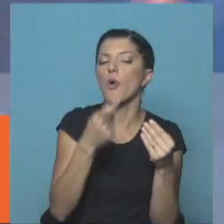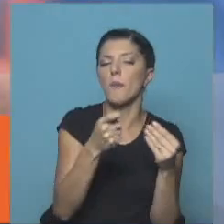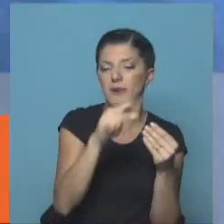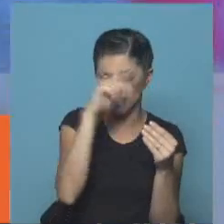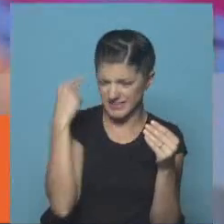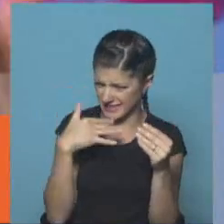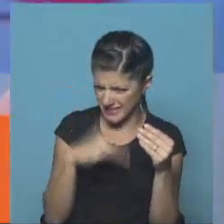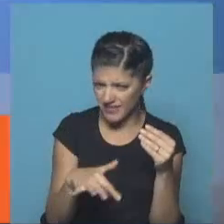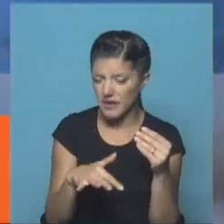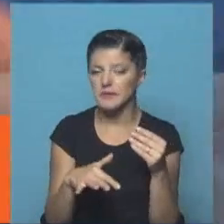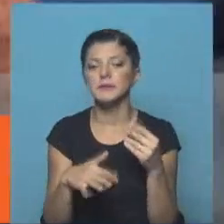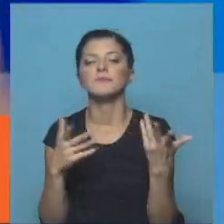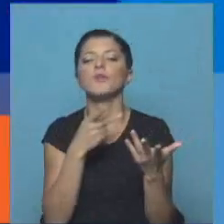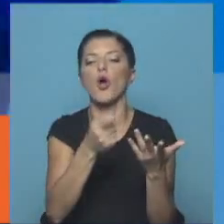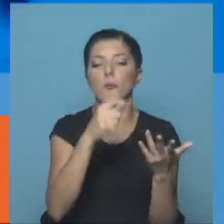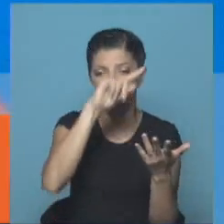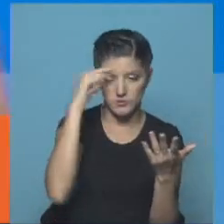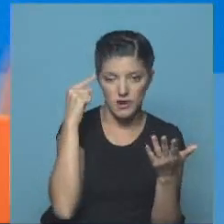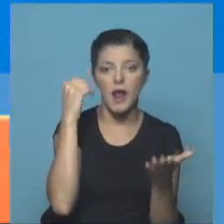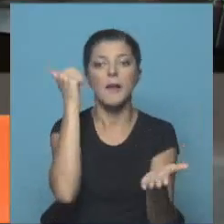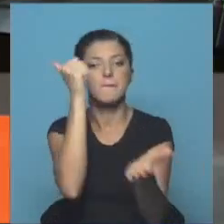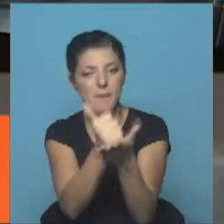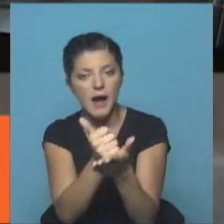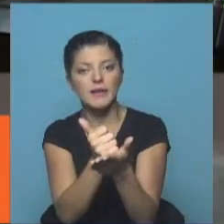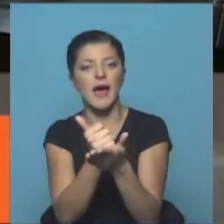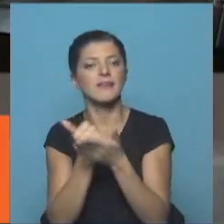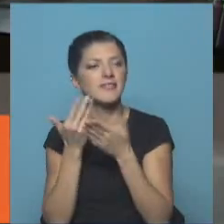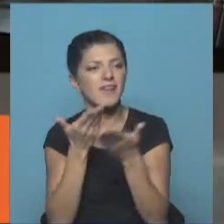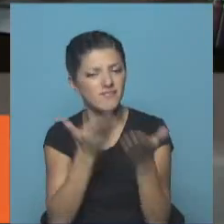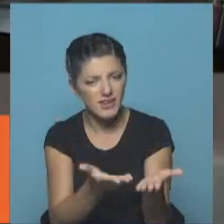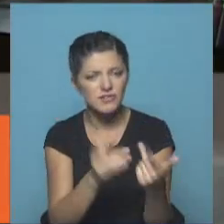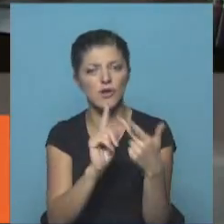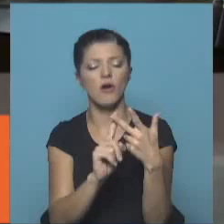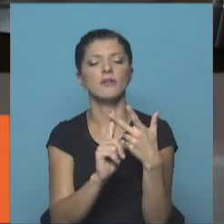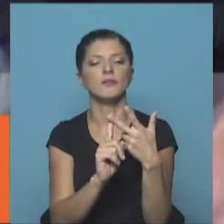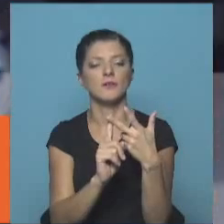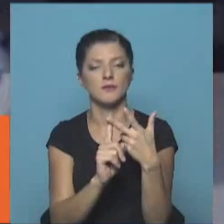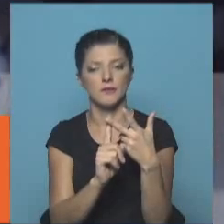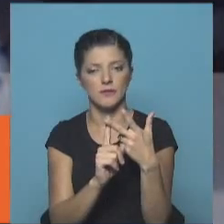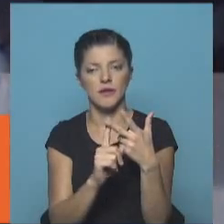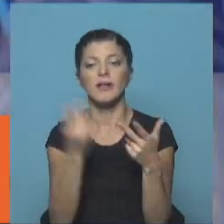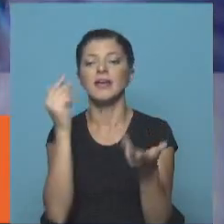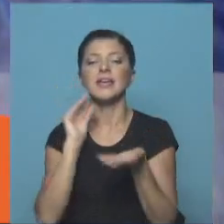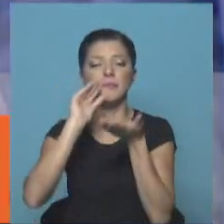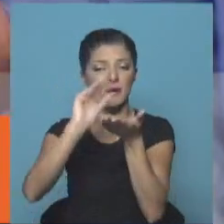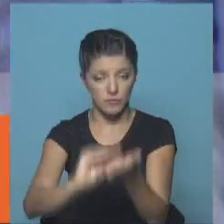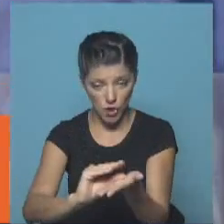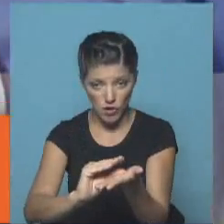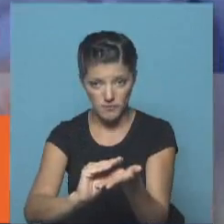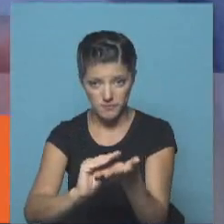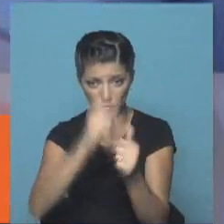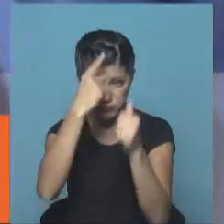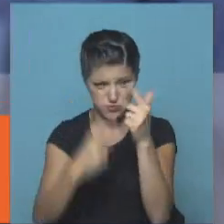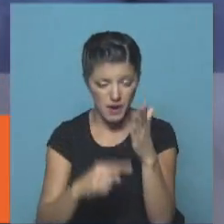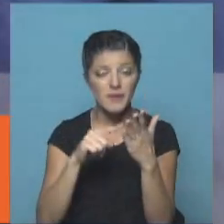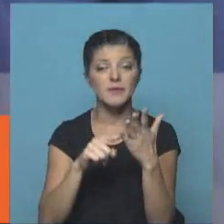entiende? Compre nacional, patentes, servicios, que es muy importante, tratamiento de inversiones o la cuestión del clima de inversión, todos estos temas